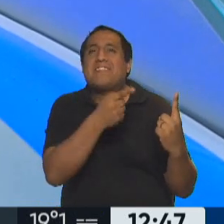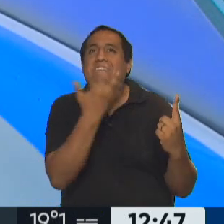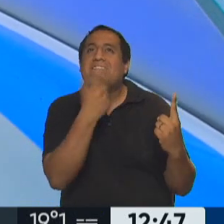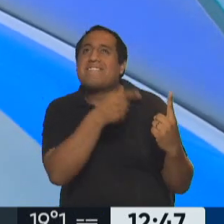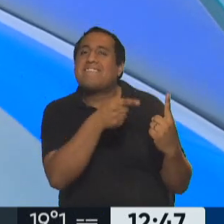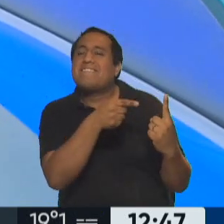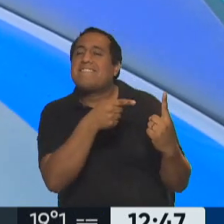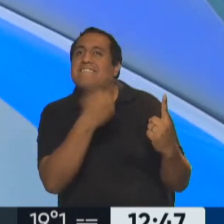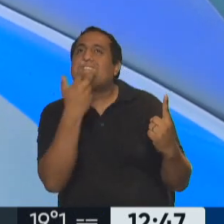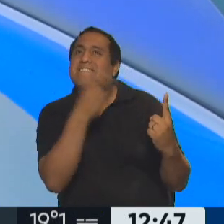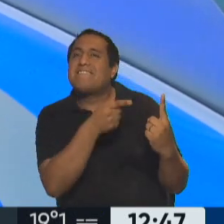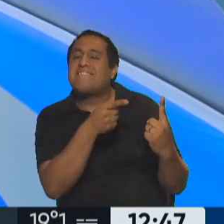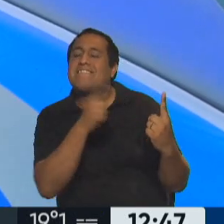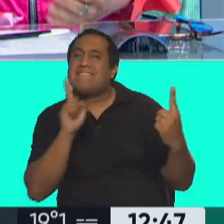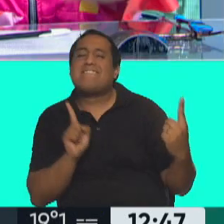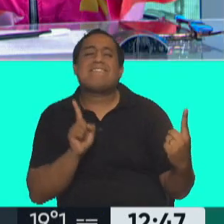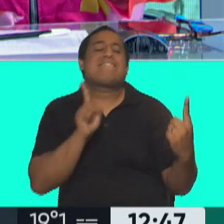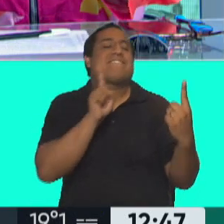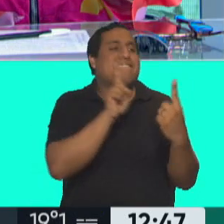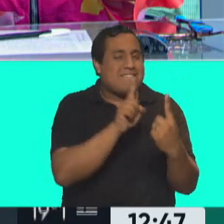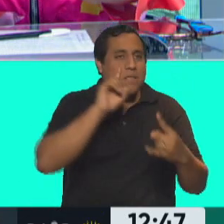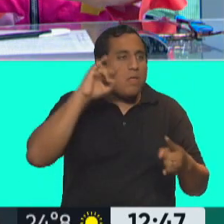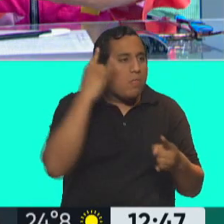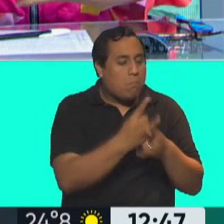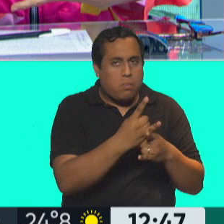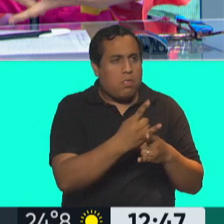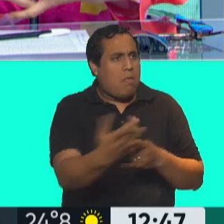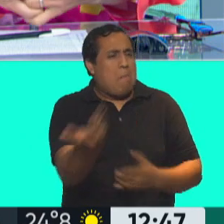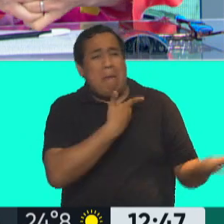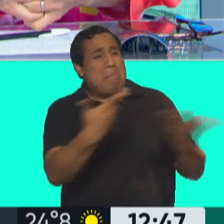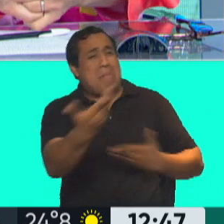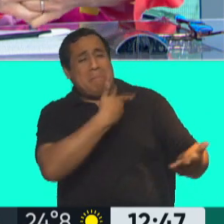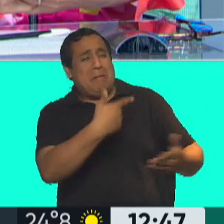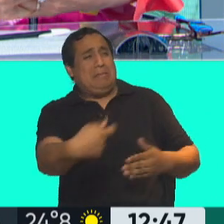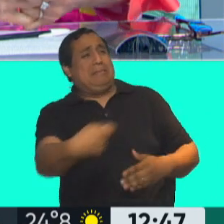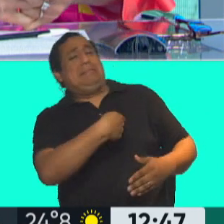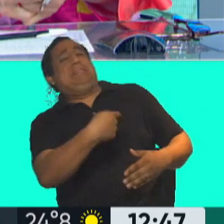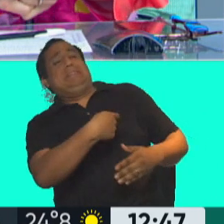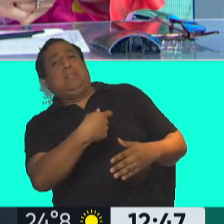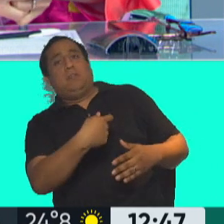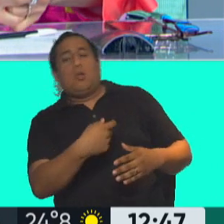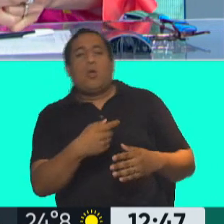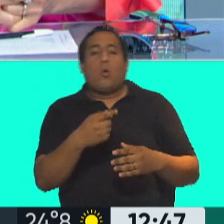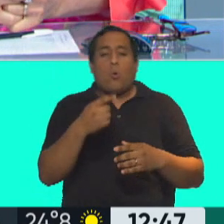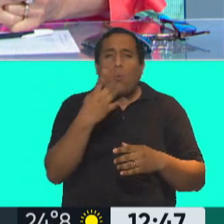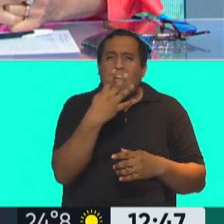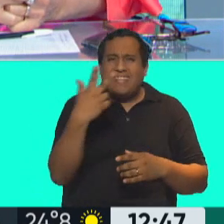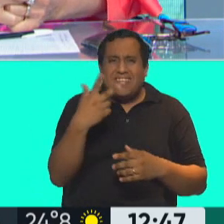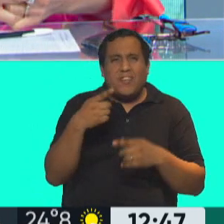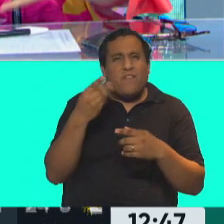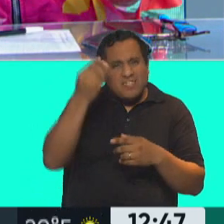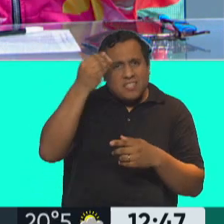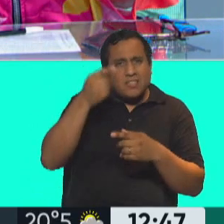el peor de los casos que le gusta y se encuentra con una devolución así digo Afortunadamente no la mató fueron 43 puñaladas